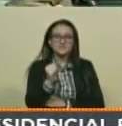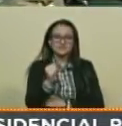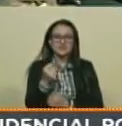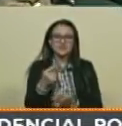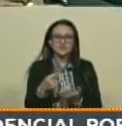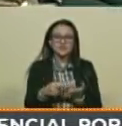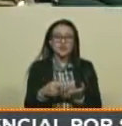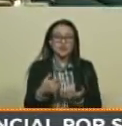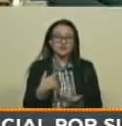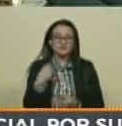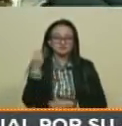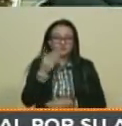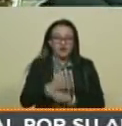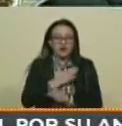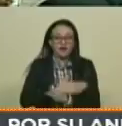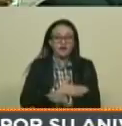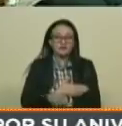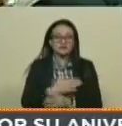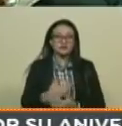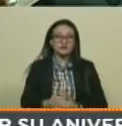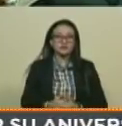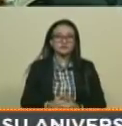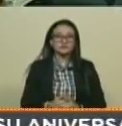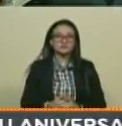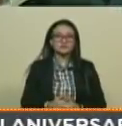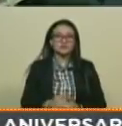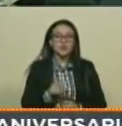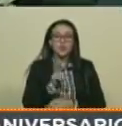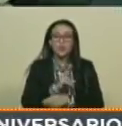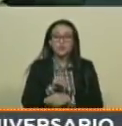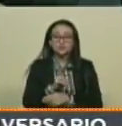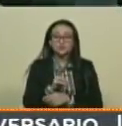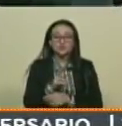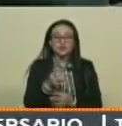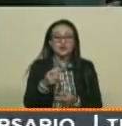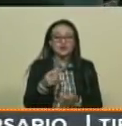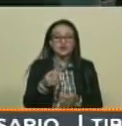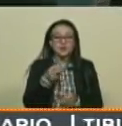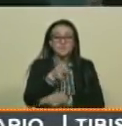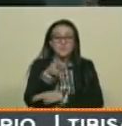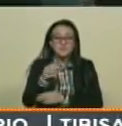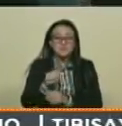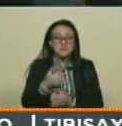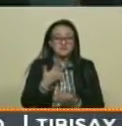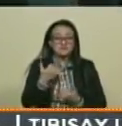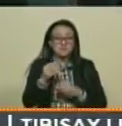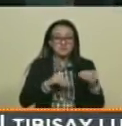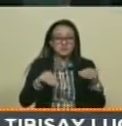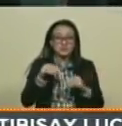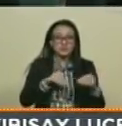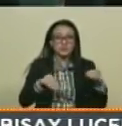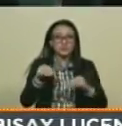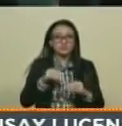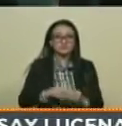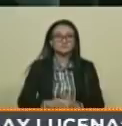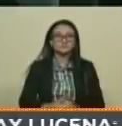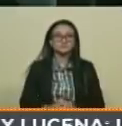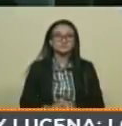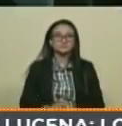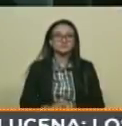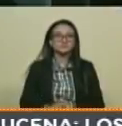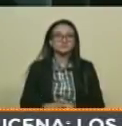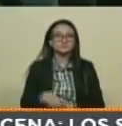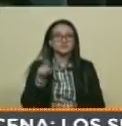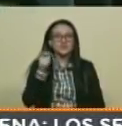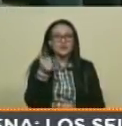con alevosía y motivos fútiles y uso indebido de arma orgánica. Aquí no le va a dar clase al Estado venezolano